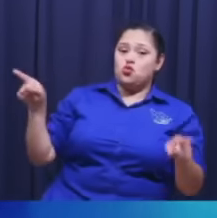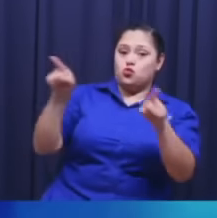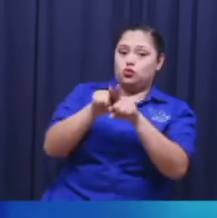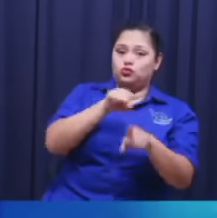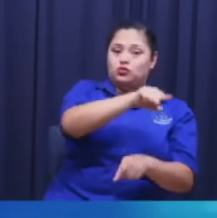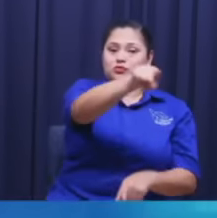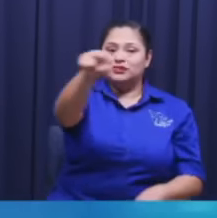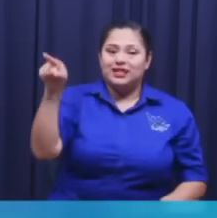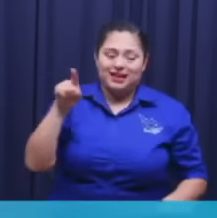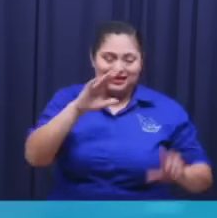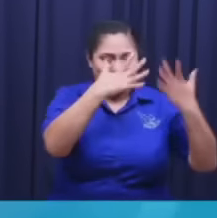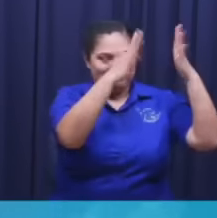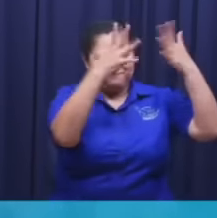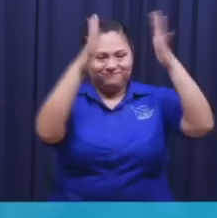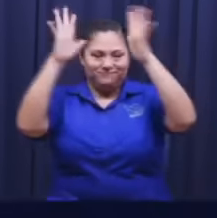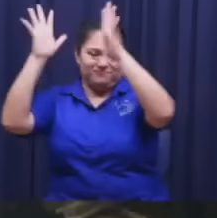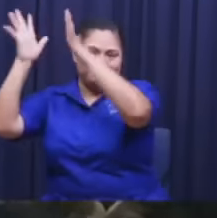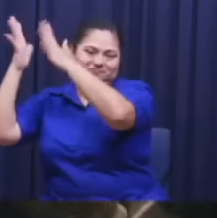bendito.